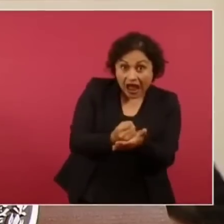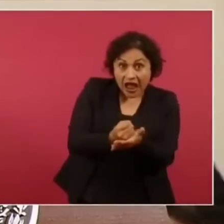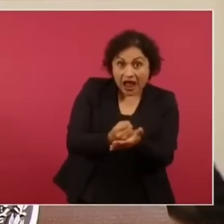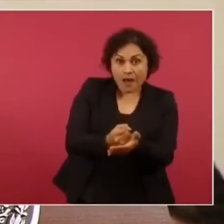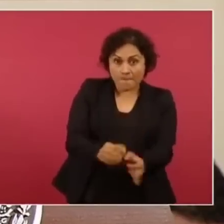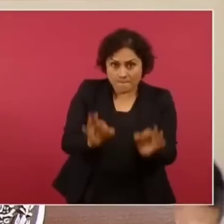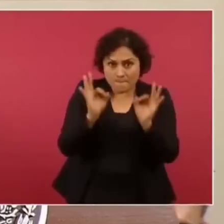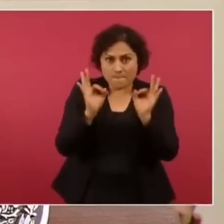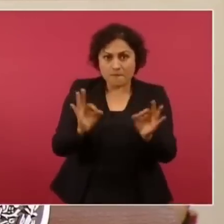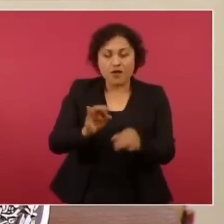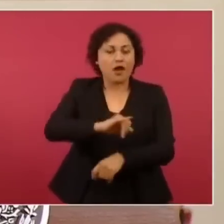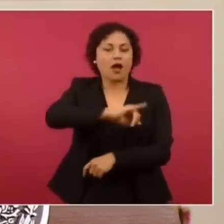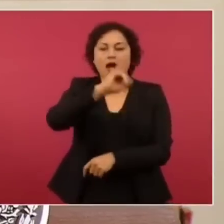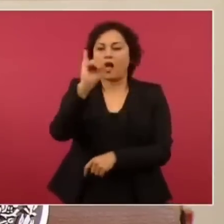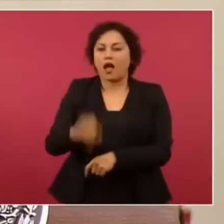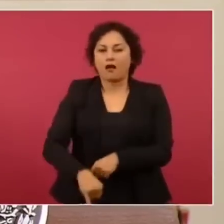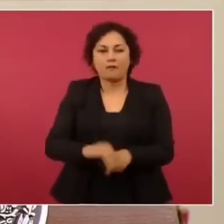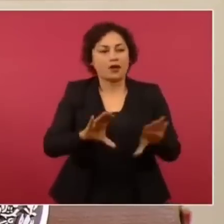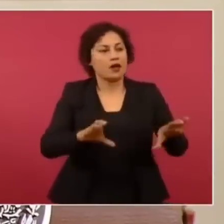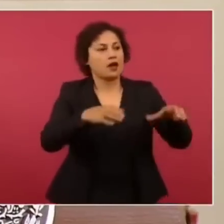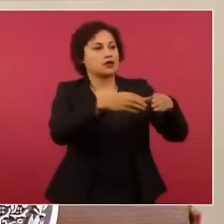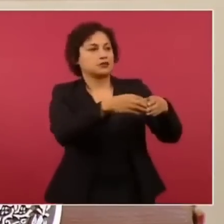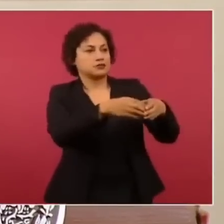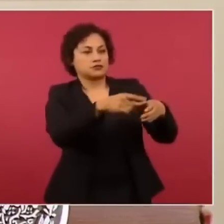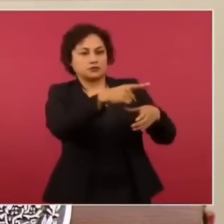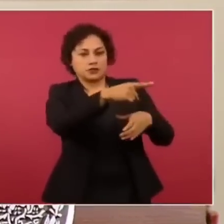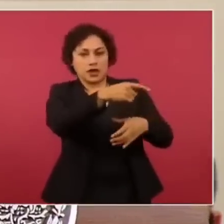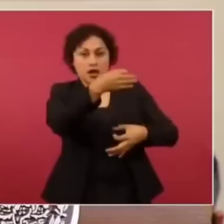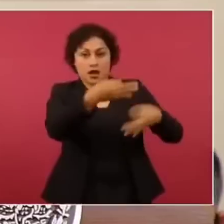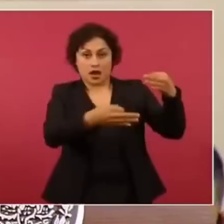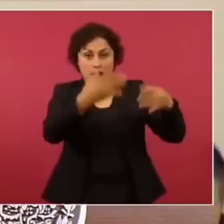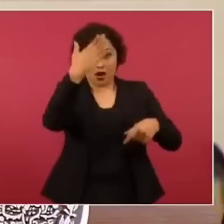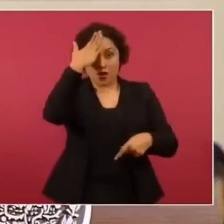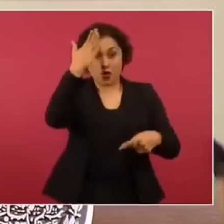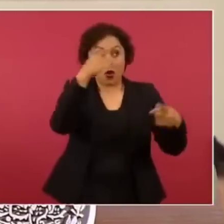Nunca se ha pronunciado la Corte. ¿Por qué hace esto